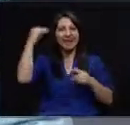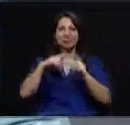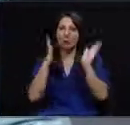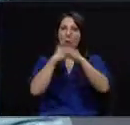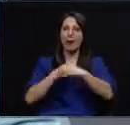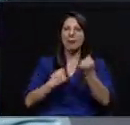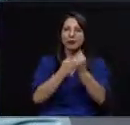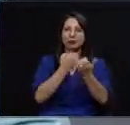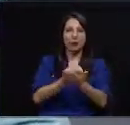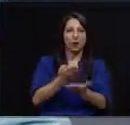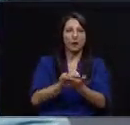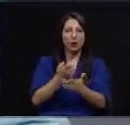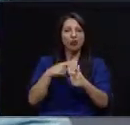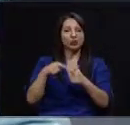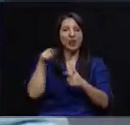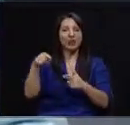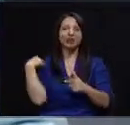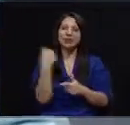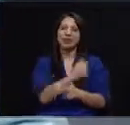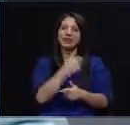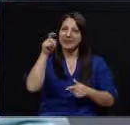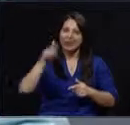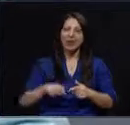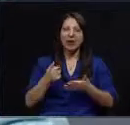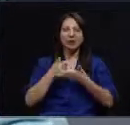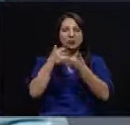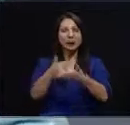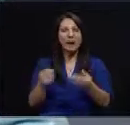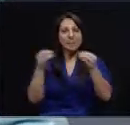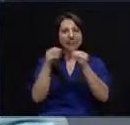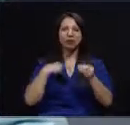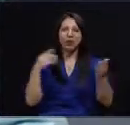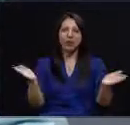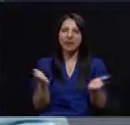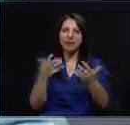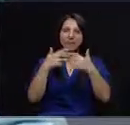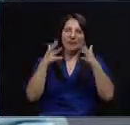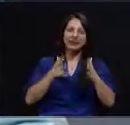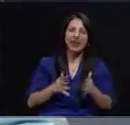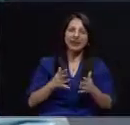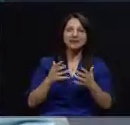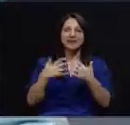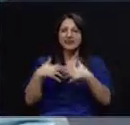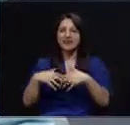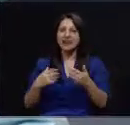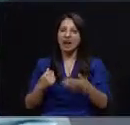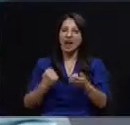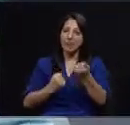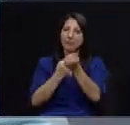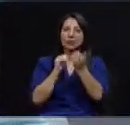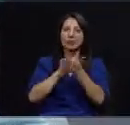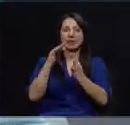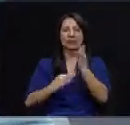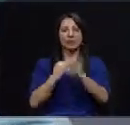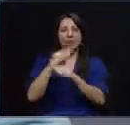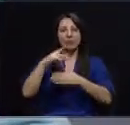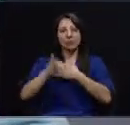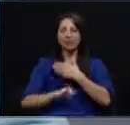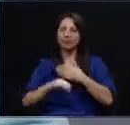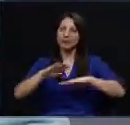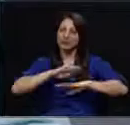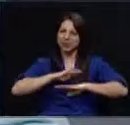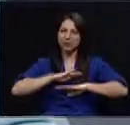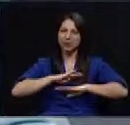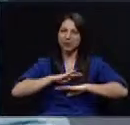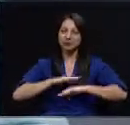ideas, pero no hay ese apoyo económico. Ahí es donde nosotros debemos ayudar más, y yo insto al empresariado a que apoye este tipo de proyectos que